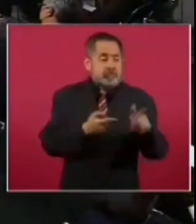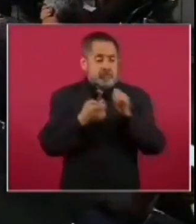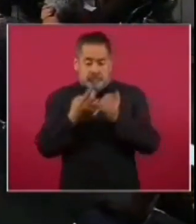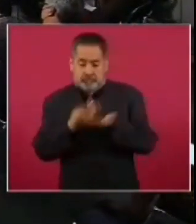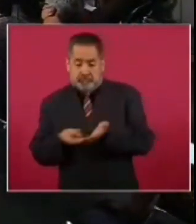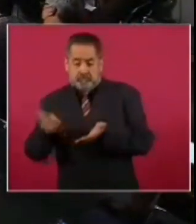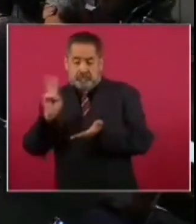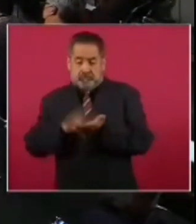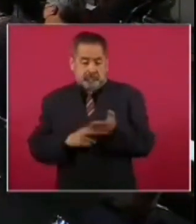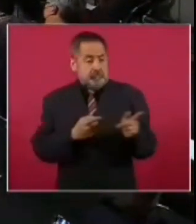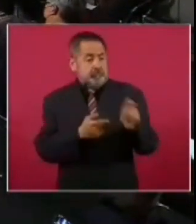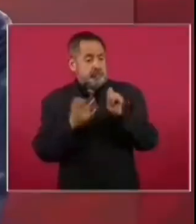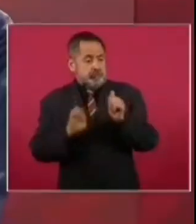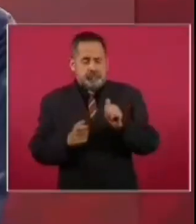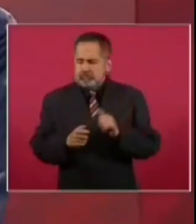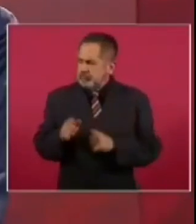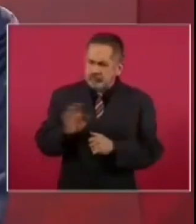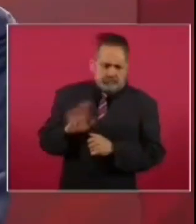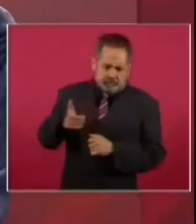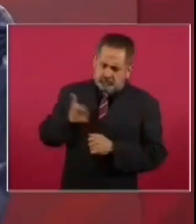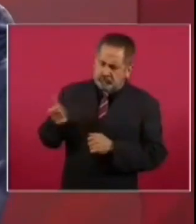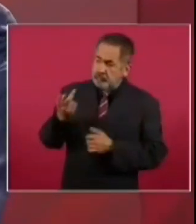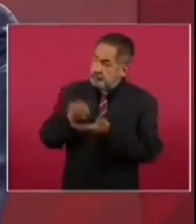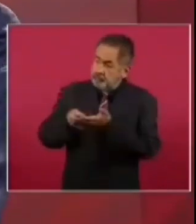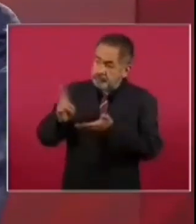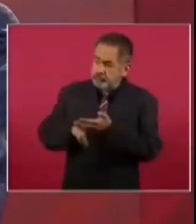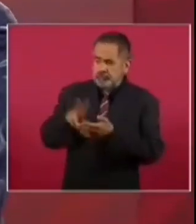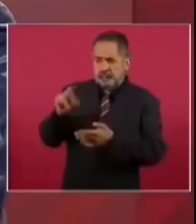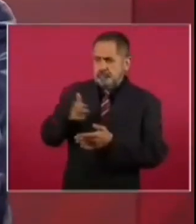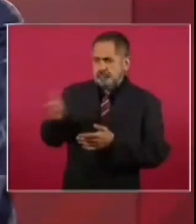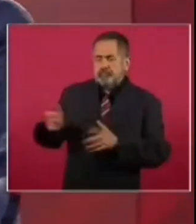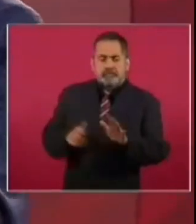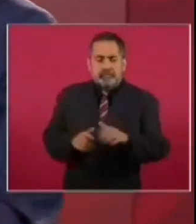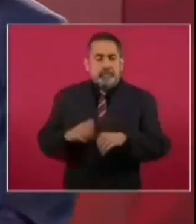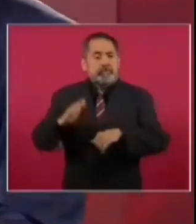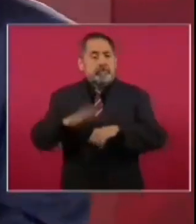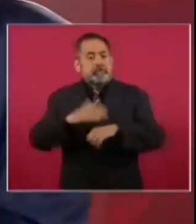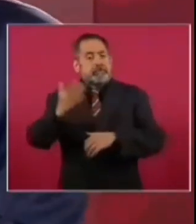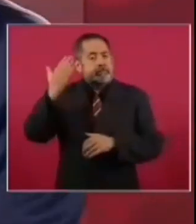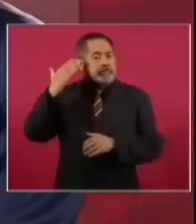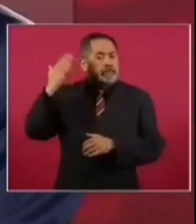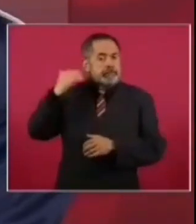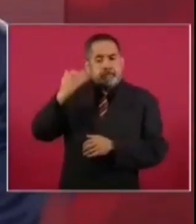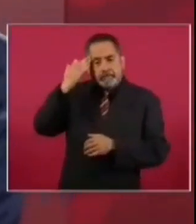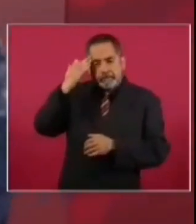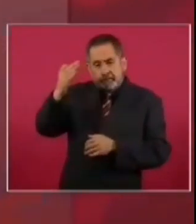doble, porque en el gobierno de Fox,